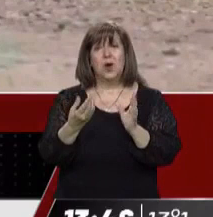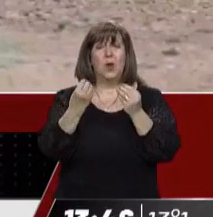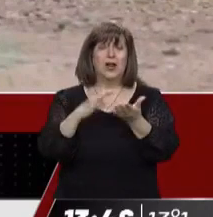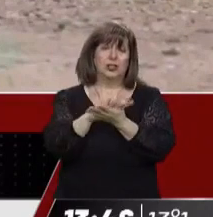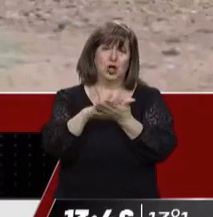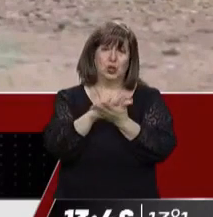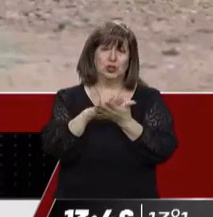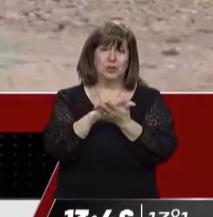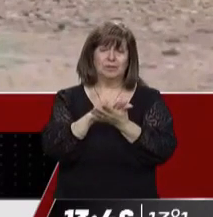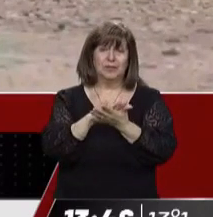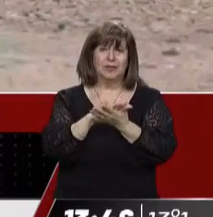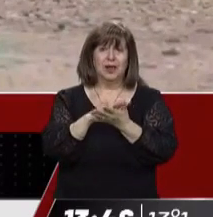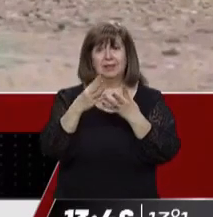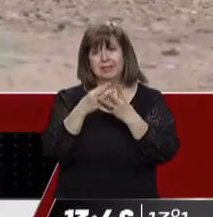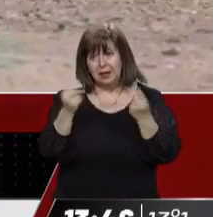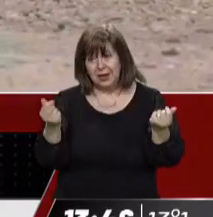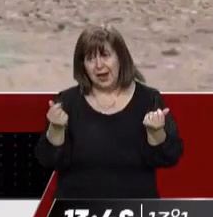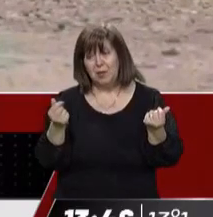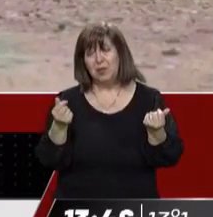Afortunadamente no hubo muertes pero podría haber pasado algo peor